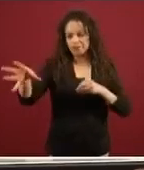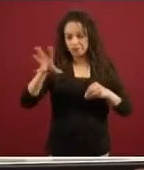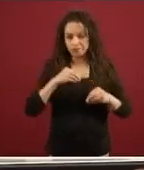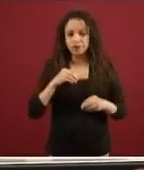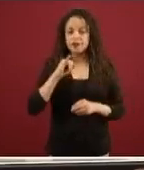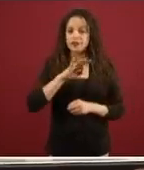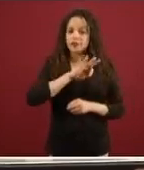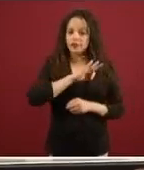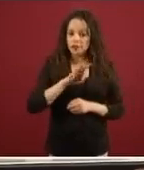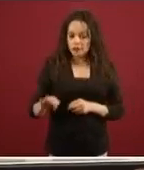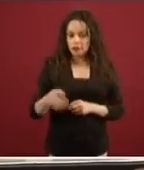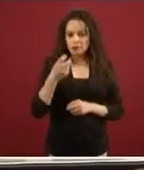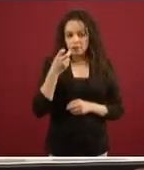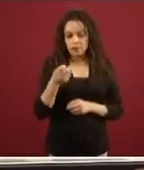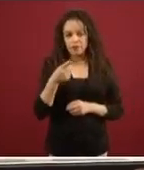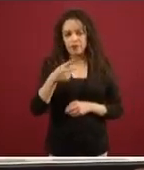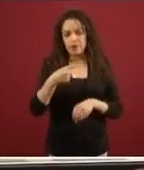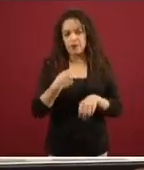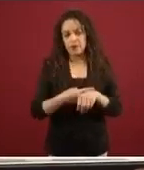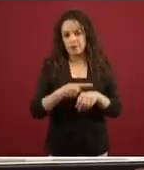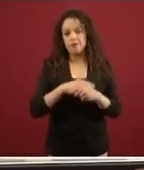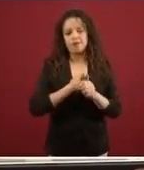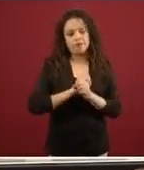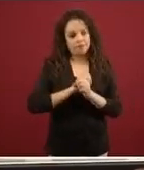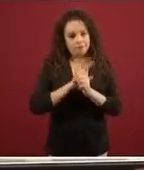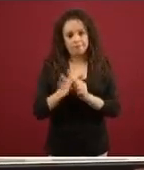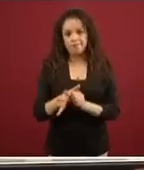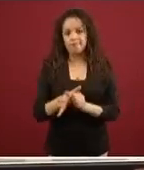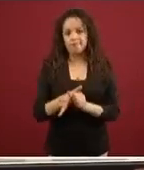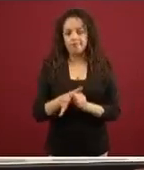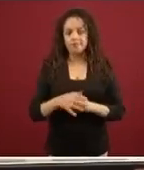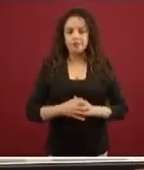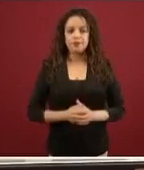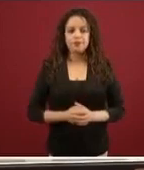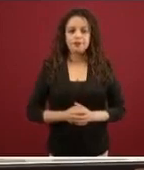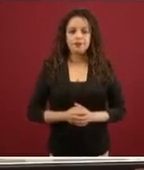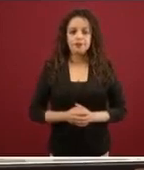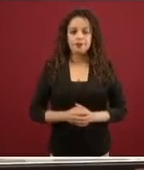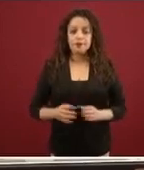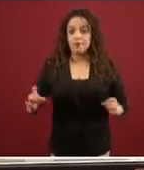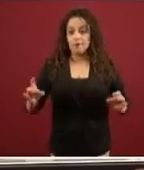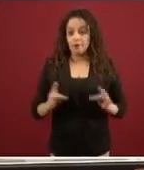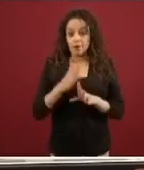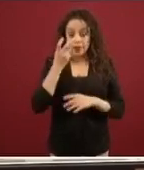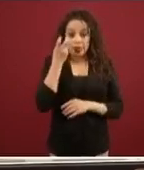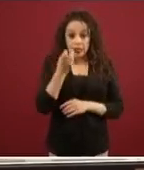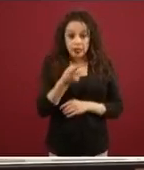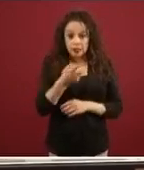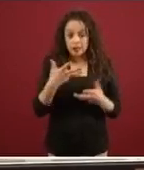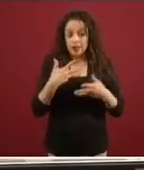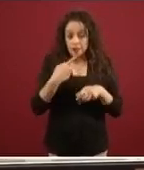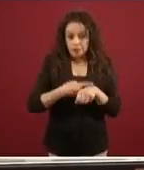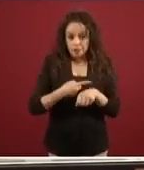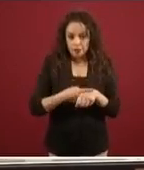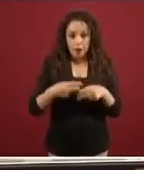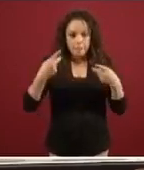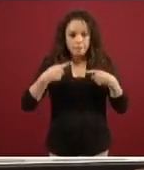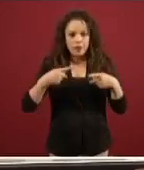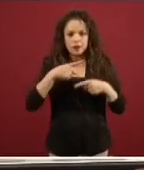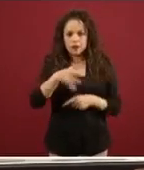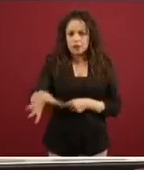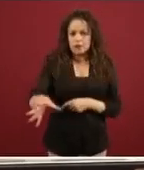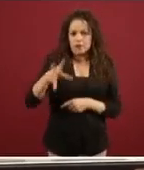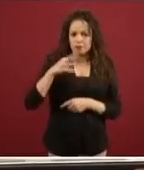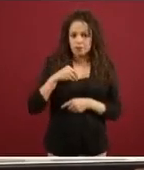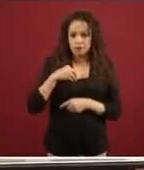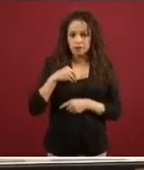del nuevo coronavirus y tener la enfermedad COVID. Si esto ocurre y la persona que es infectada no tiene